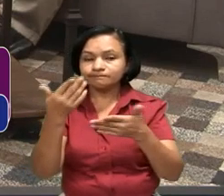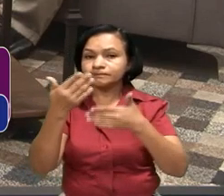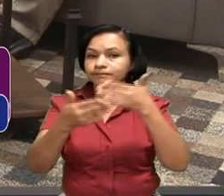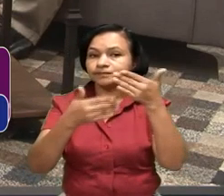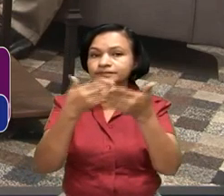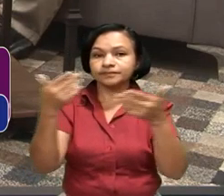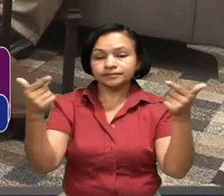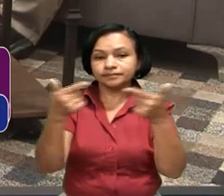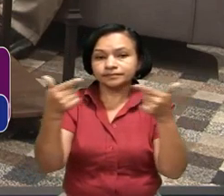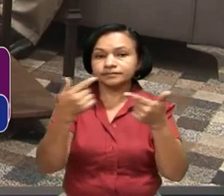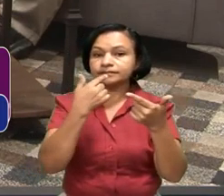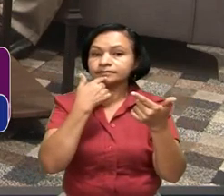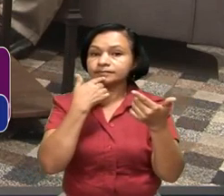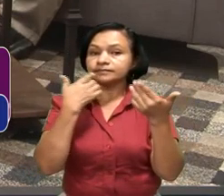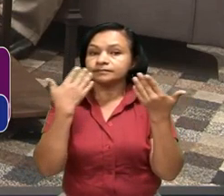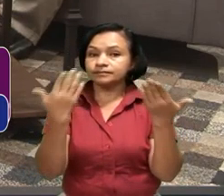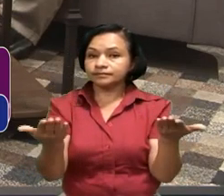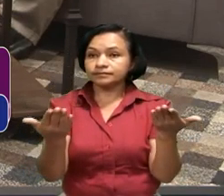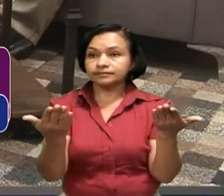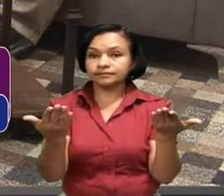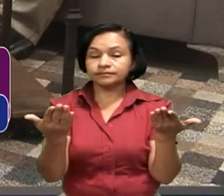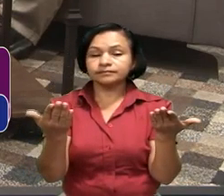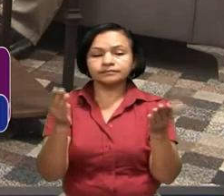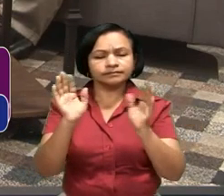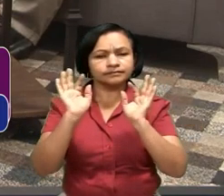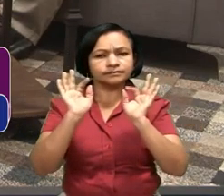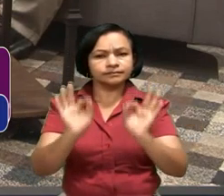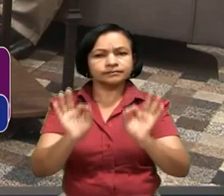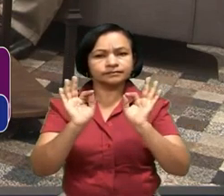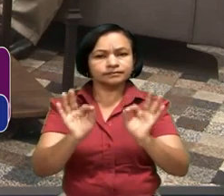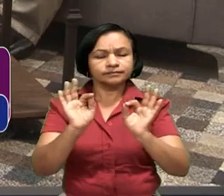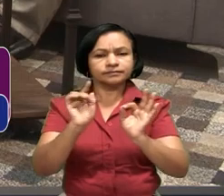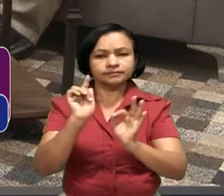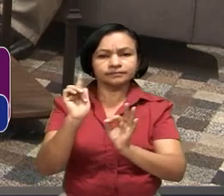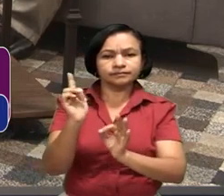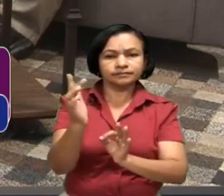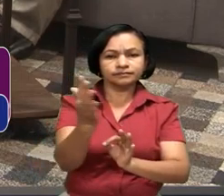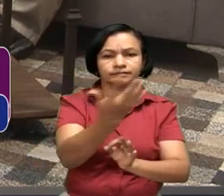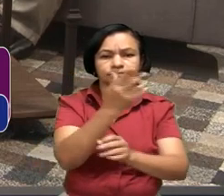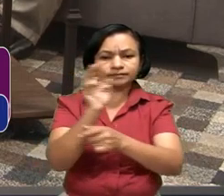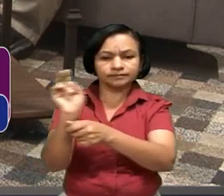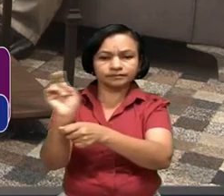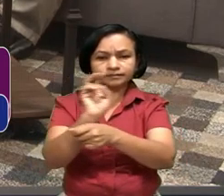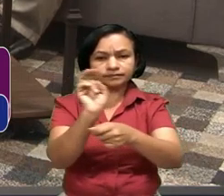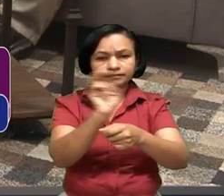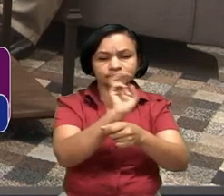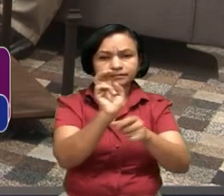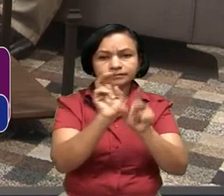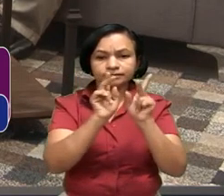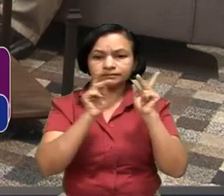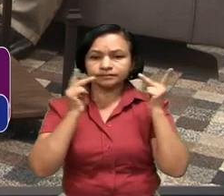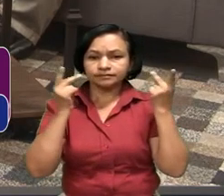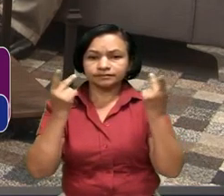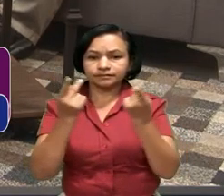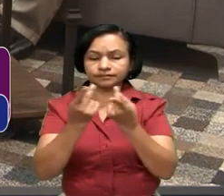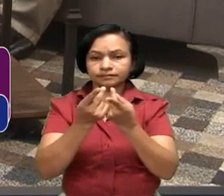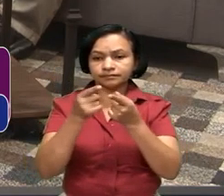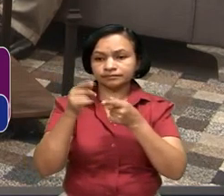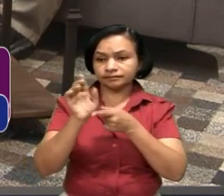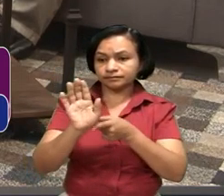porque está bien somos fiscalizadores de las cosas públicas de lo que es suyo